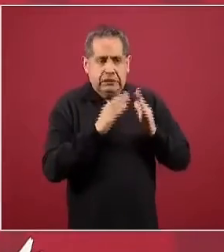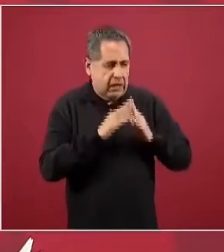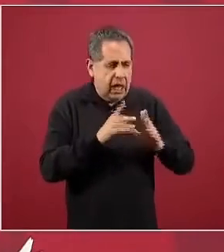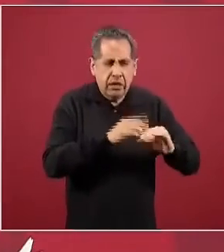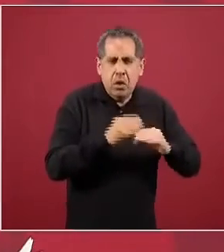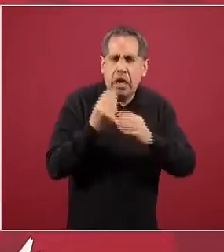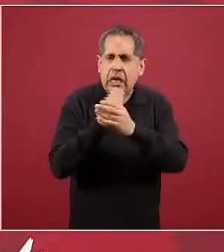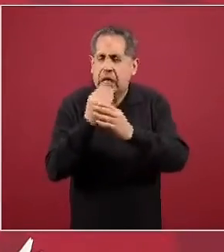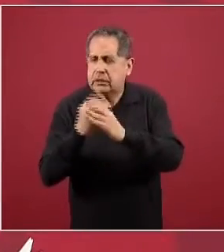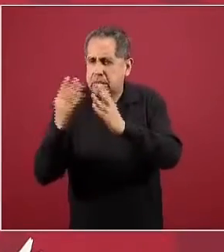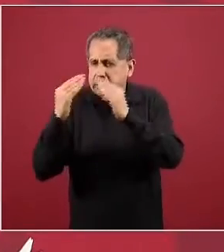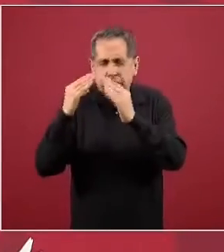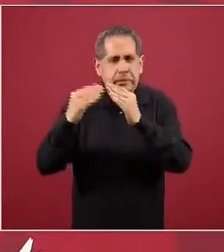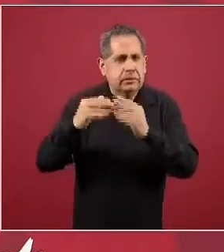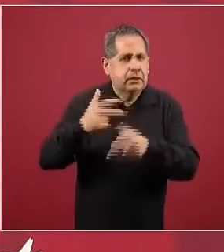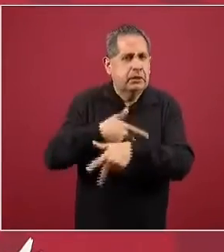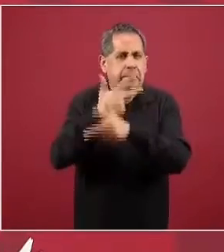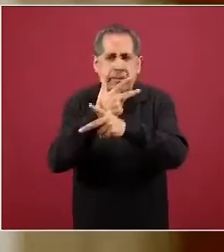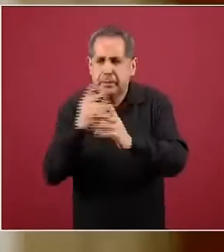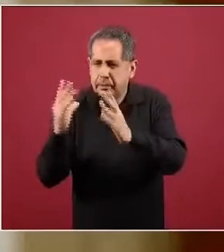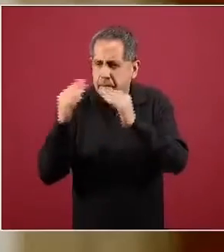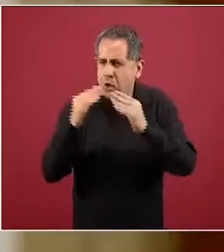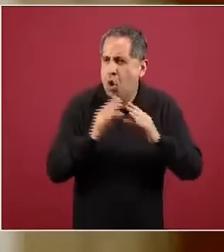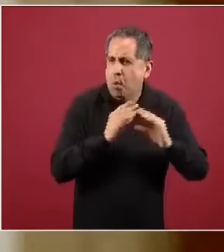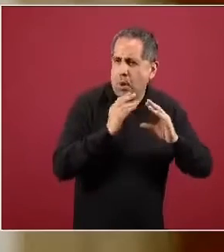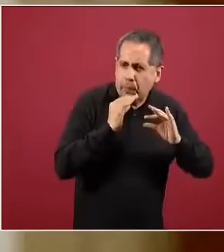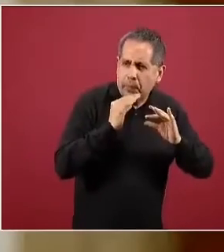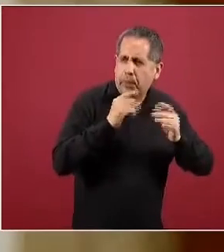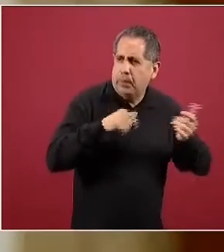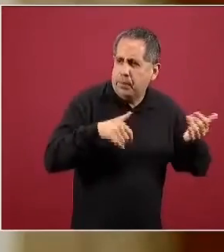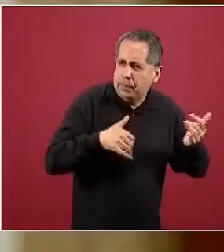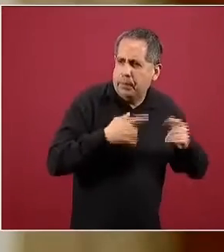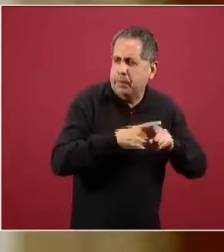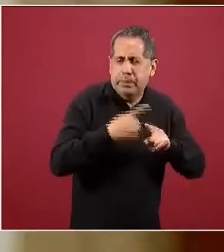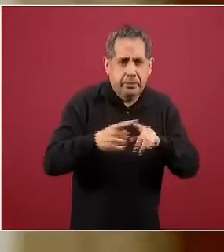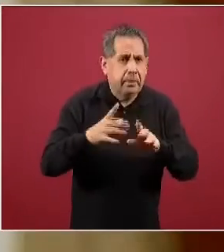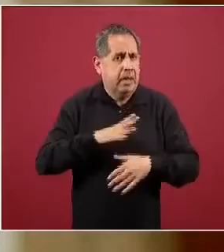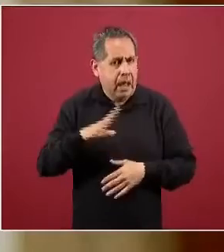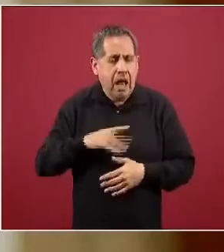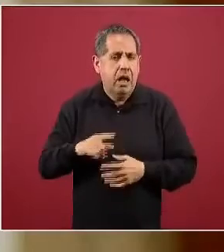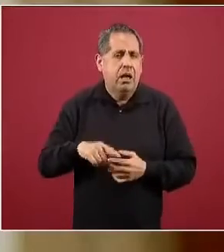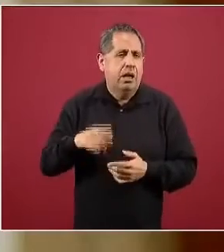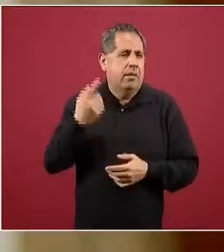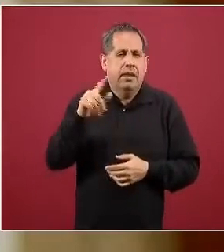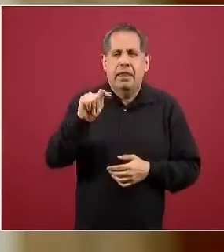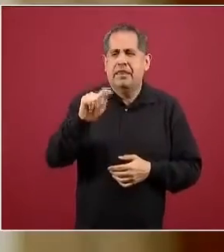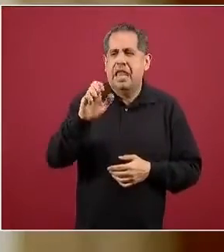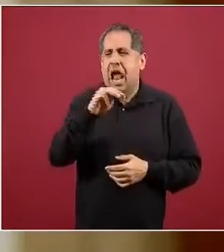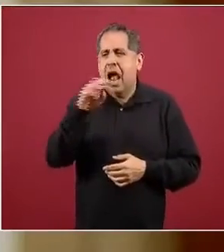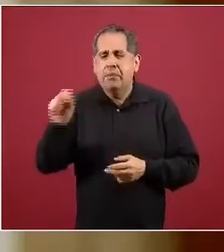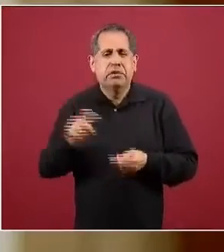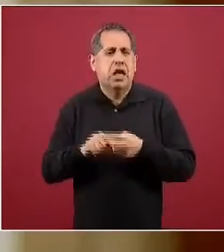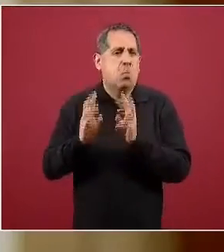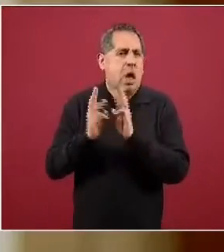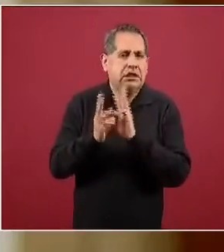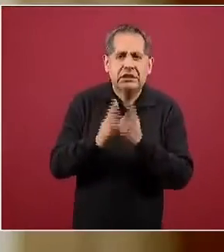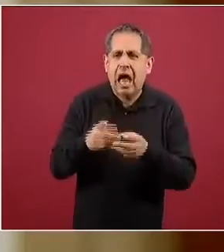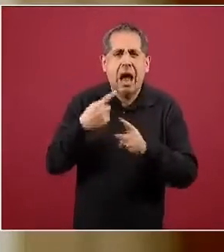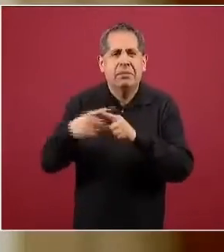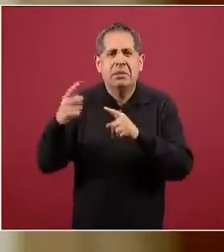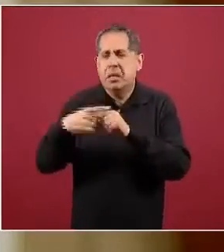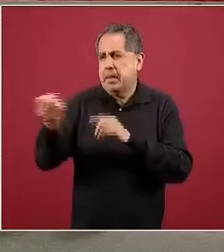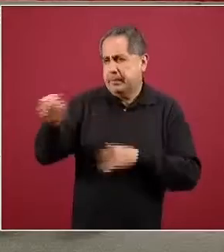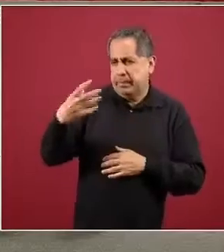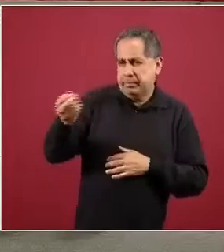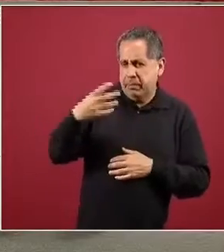tienen clases por diversas formas, Zoom, Microsoft Teams, WhatsApp. Y